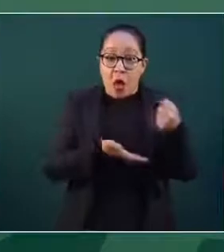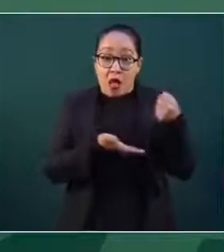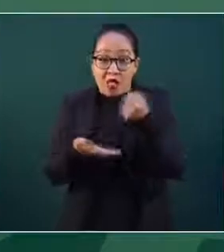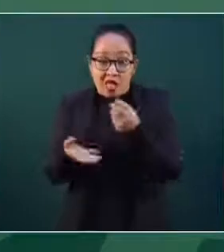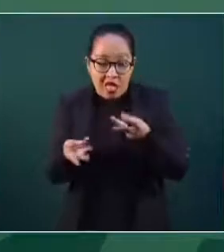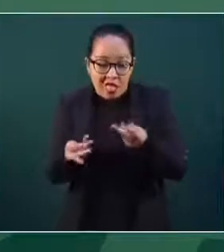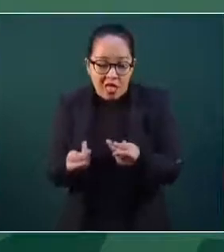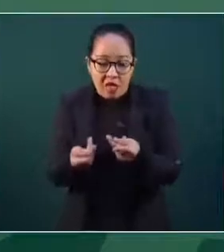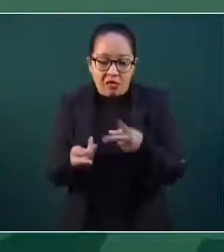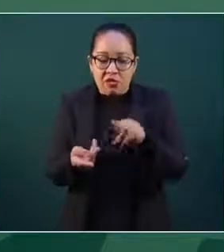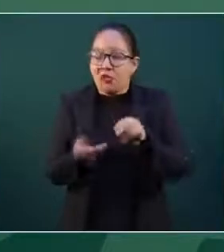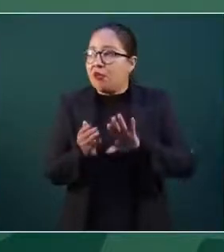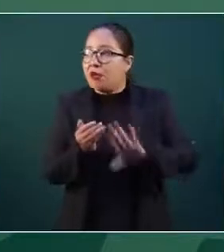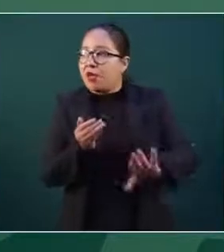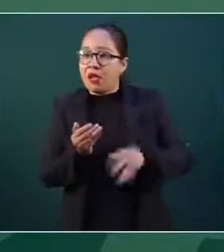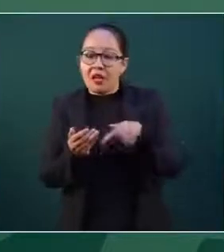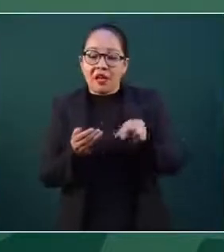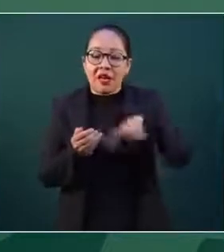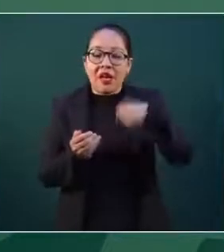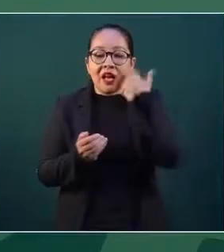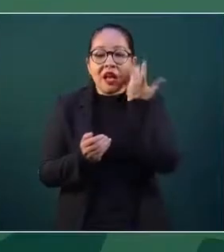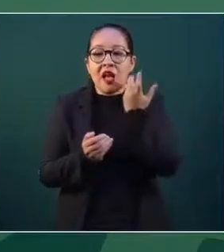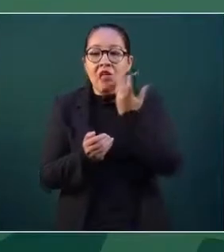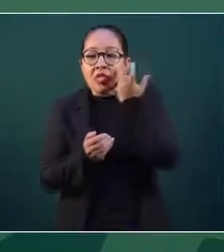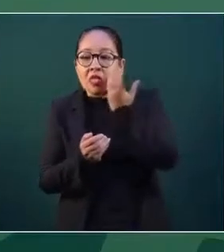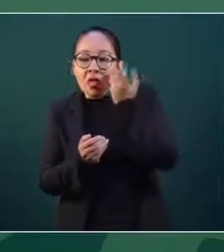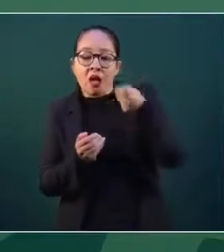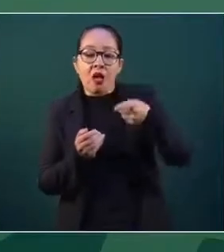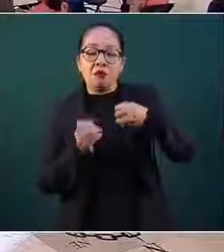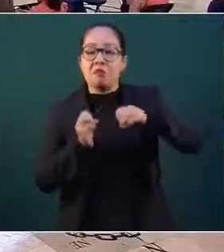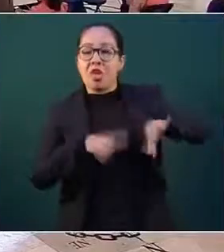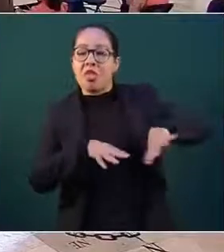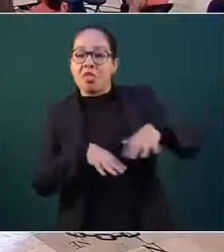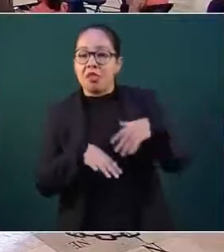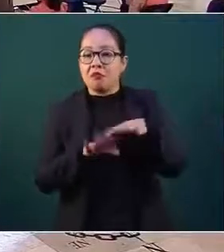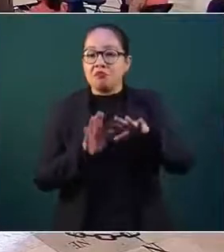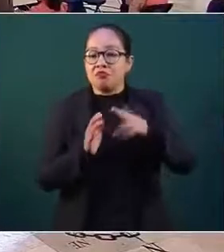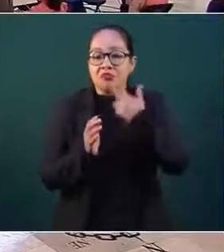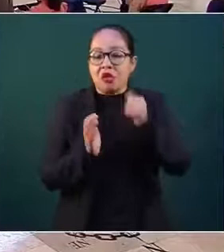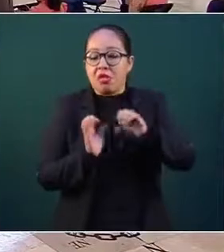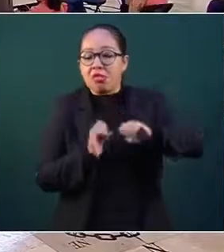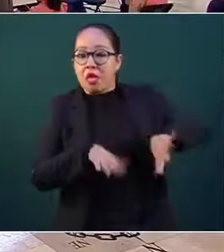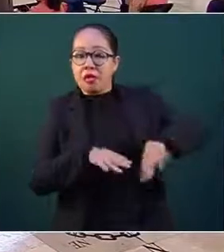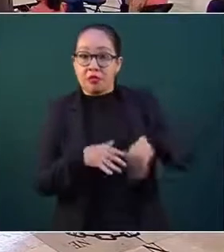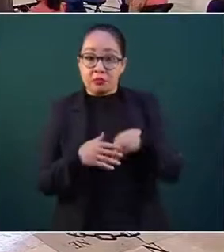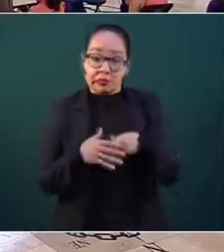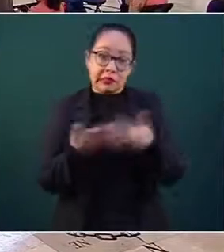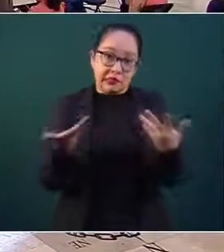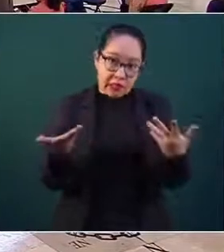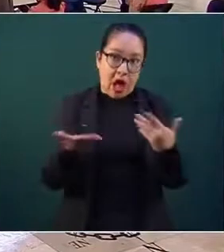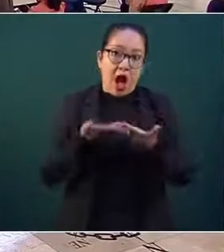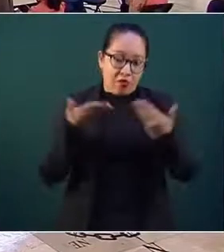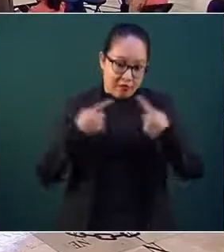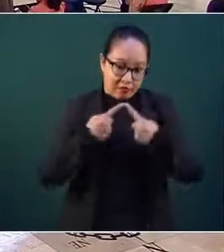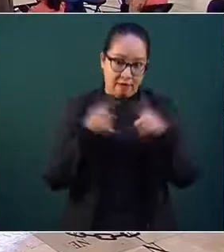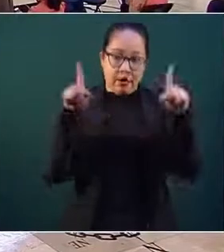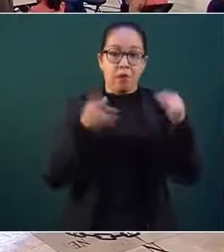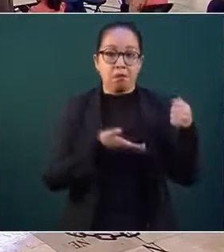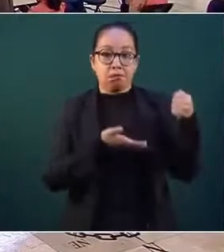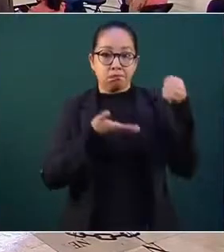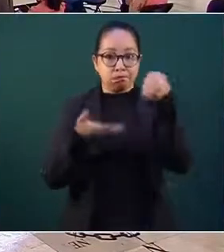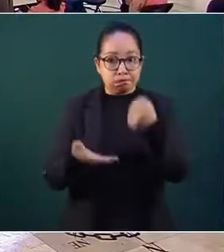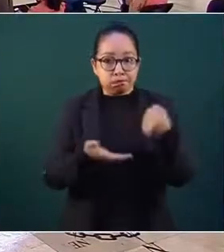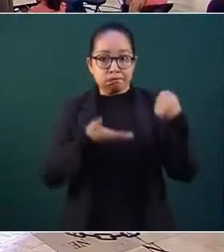se convirtieran en chatarra. Afortunadamente, pues se dieron los cambios y ahora estamos invirtiendo